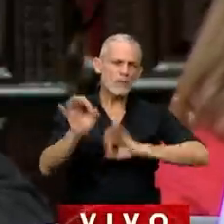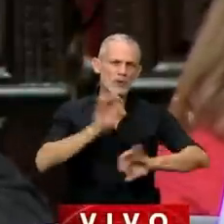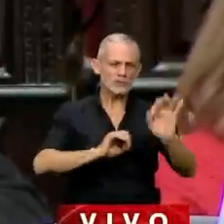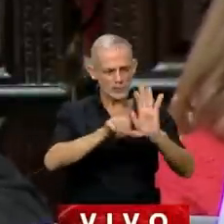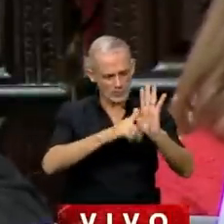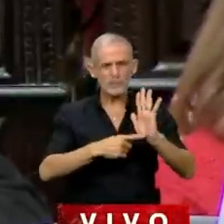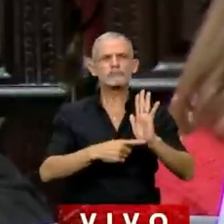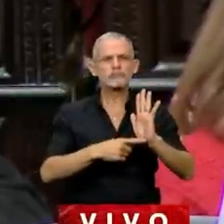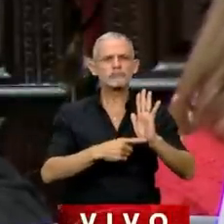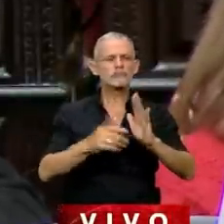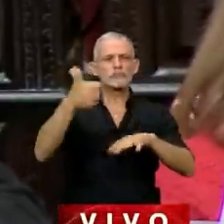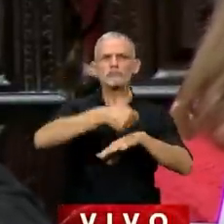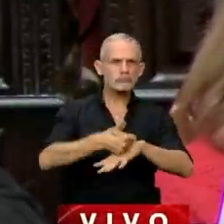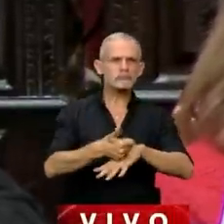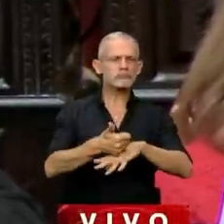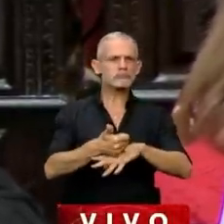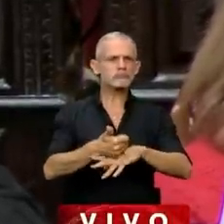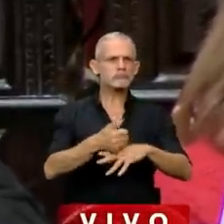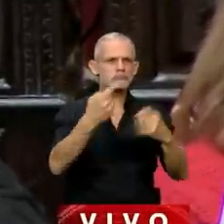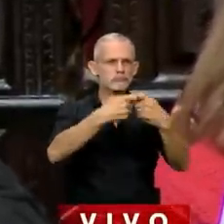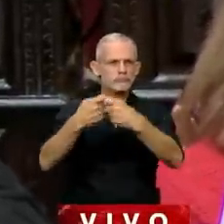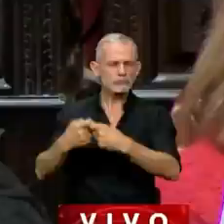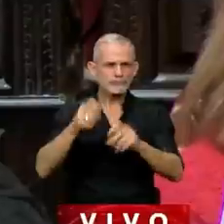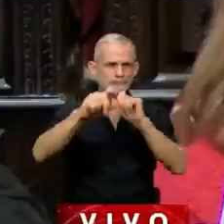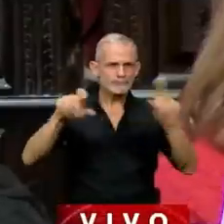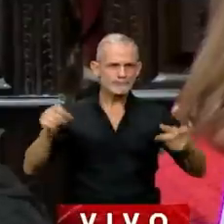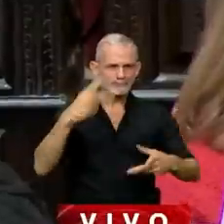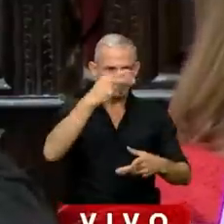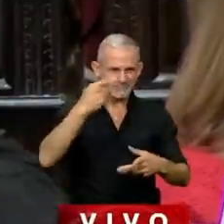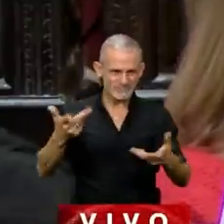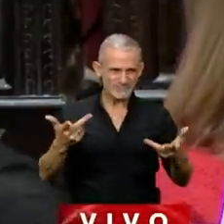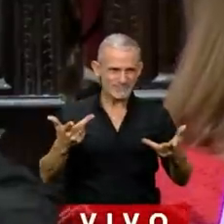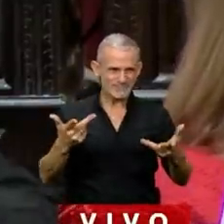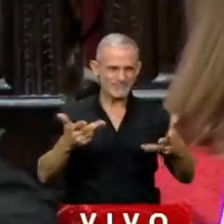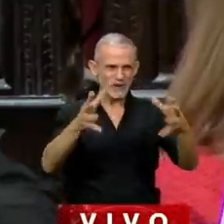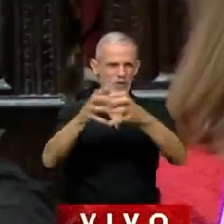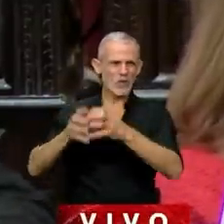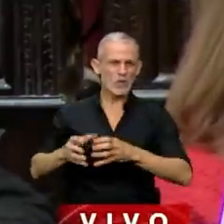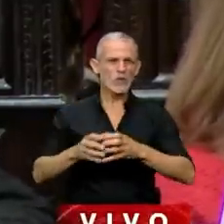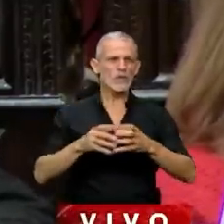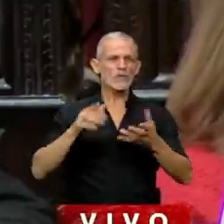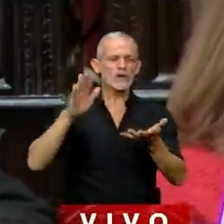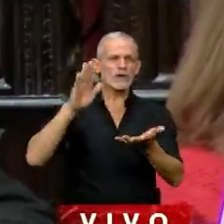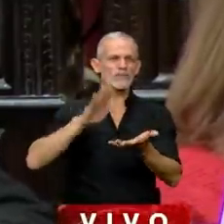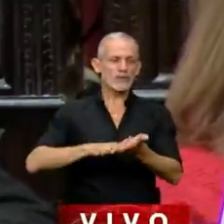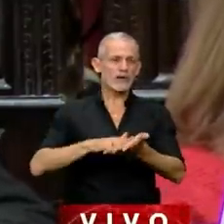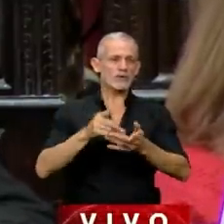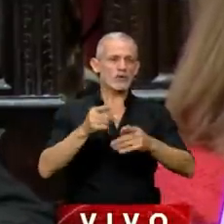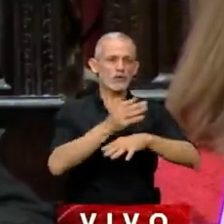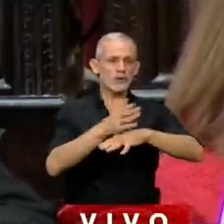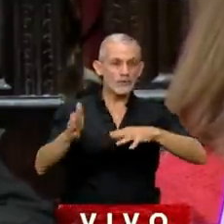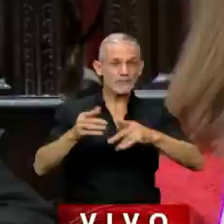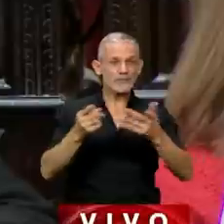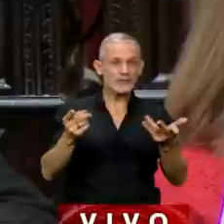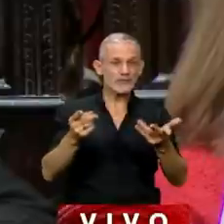contó con la participación y la intervención de distintas organizaciones, colectivos vinculados a la enfermería. Me parece